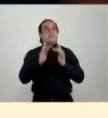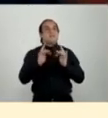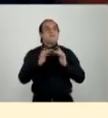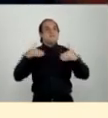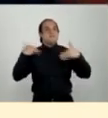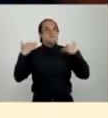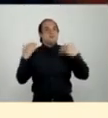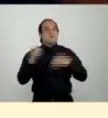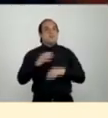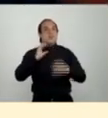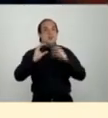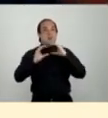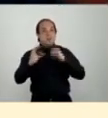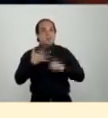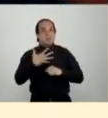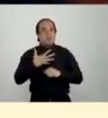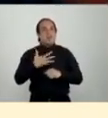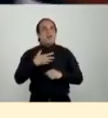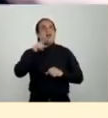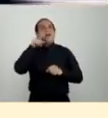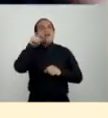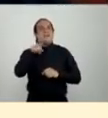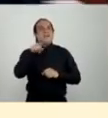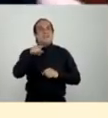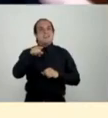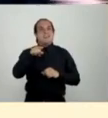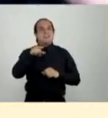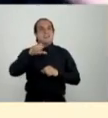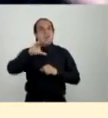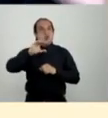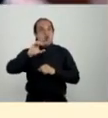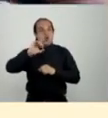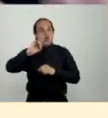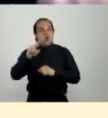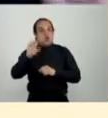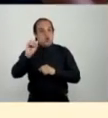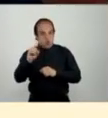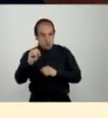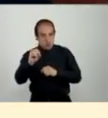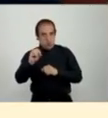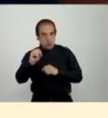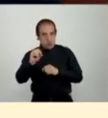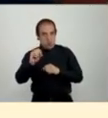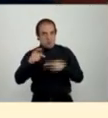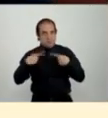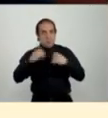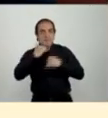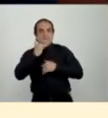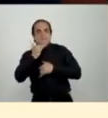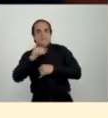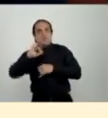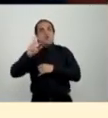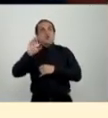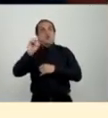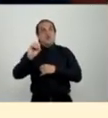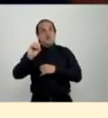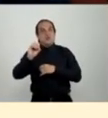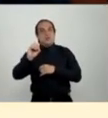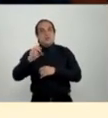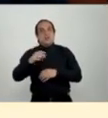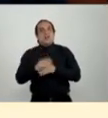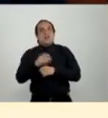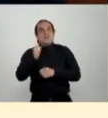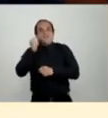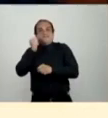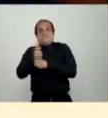sobre ese personaje, Vargas Llosa dijo, ah, ese es el cojudo de Julio Ortega, dijo así, con lo cual ya quedó dictaminado,